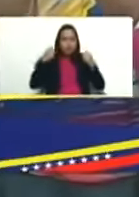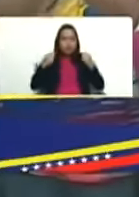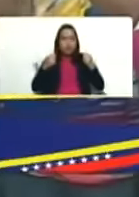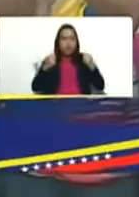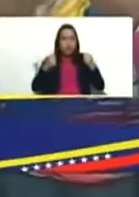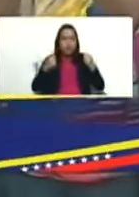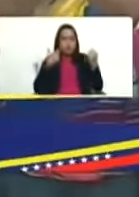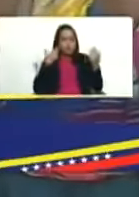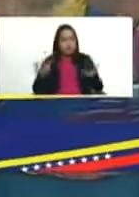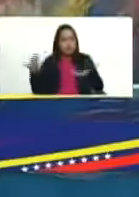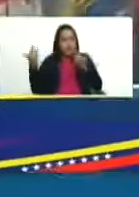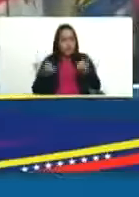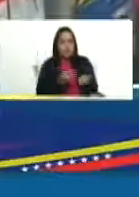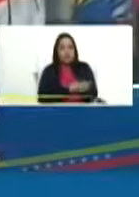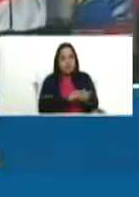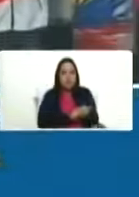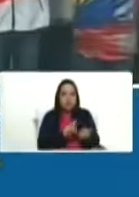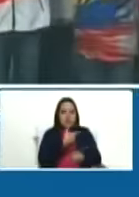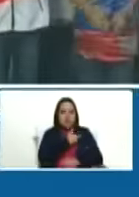hermano presidente.